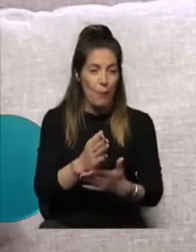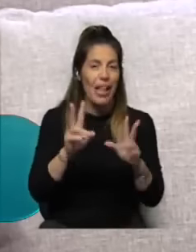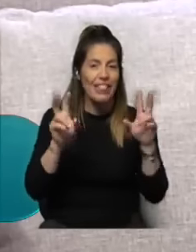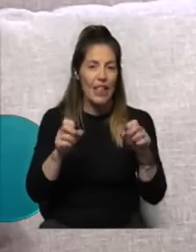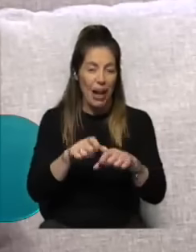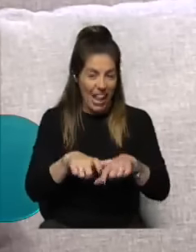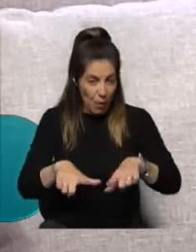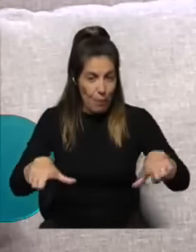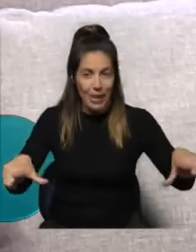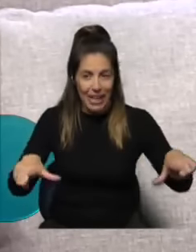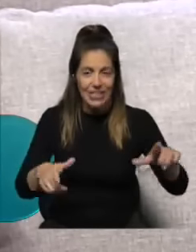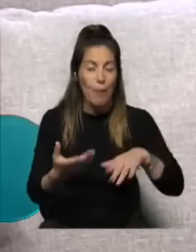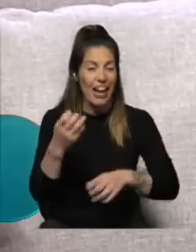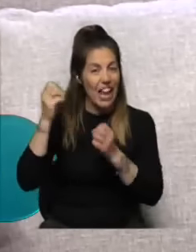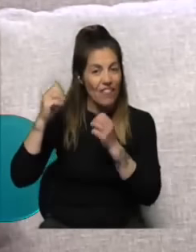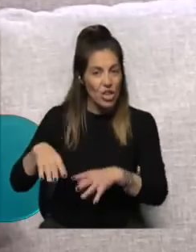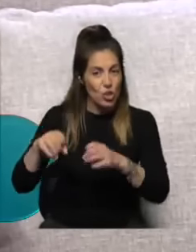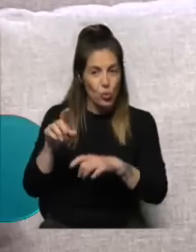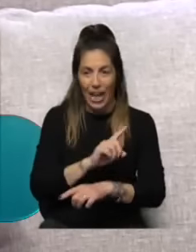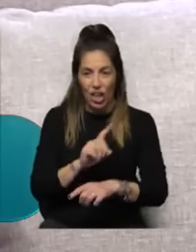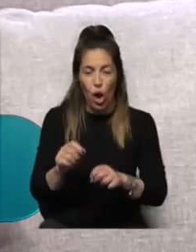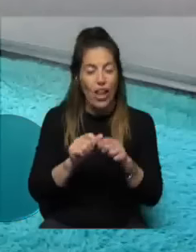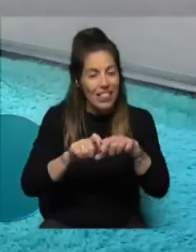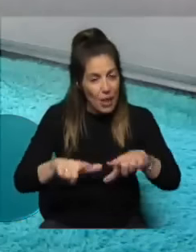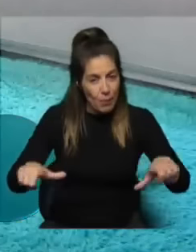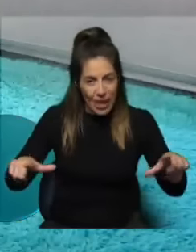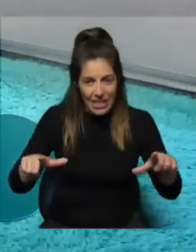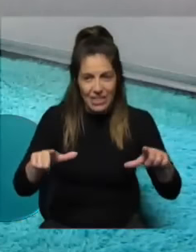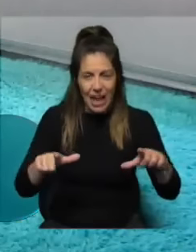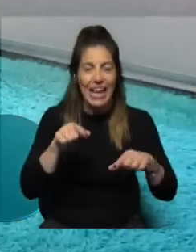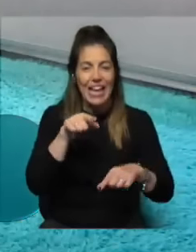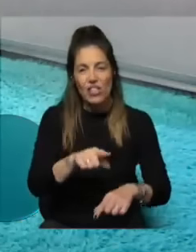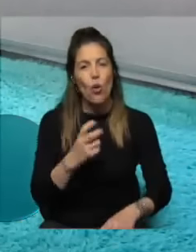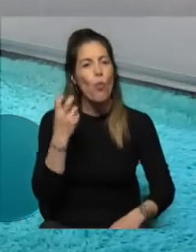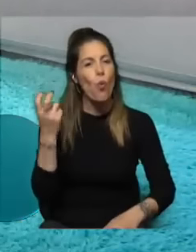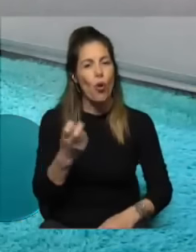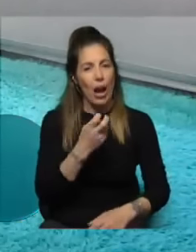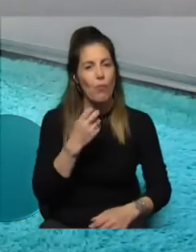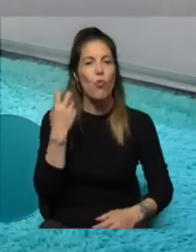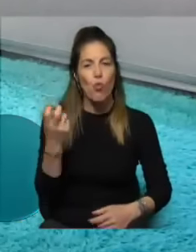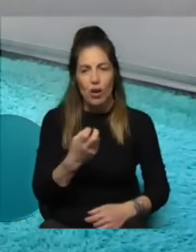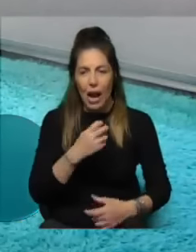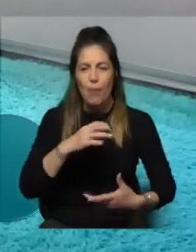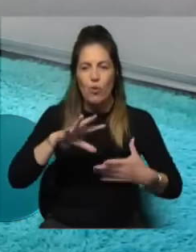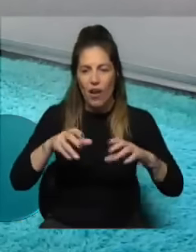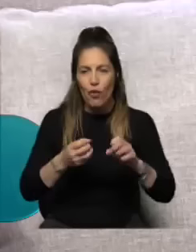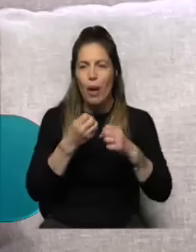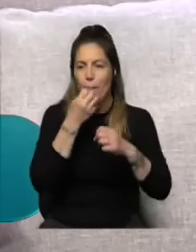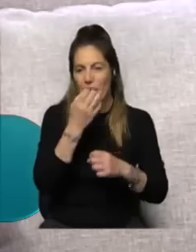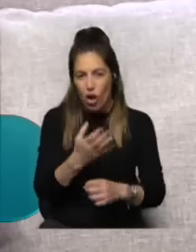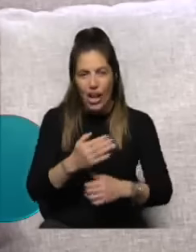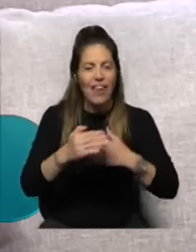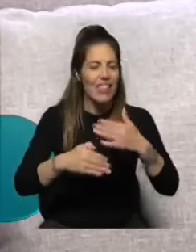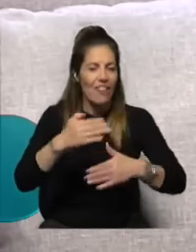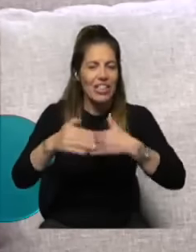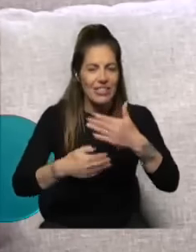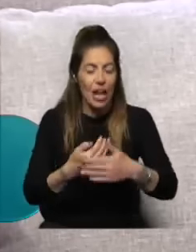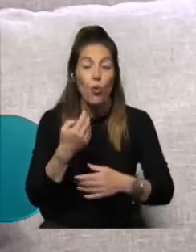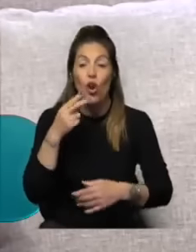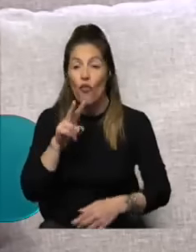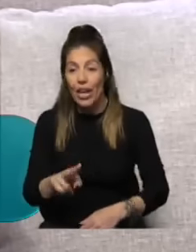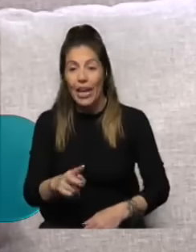la limpieza más que el de la basura a nuestra mesa. Y creo que lo intentamos y creo que eso es algo que está buenísimo. Por otro lado, uno ve determinadas políticas